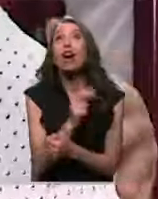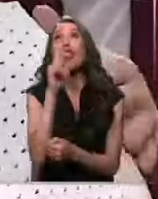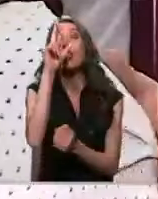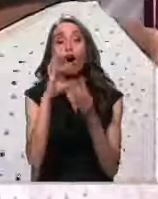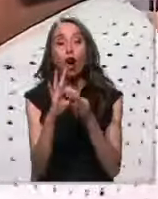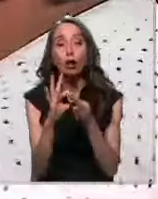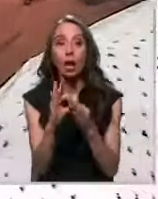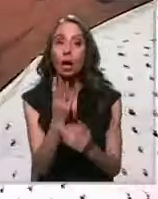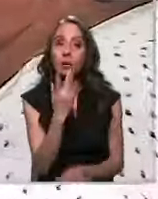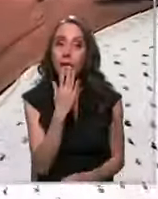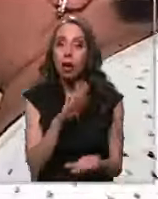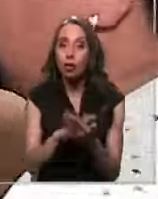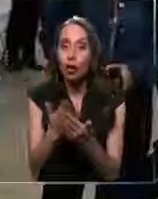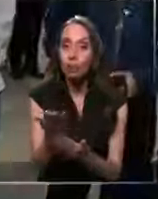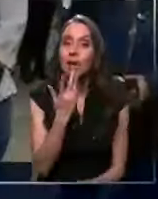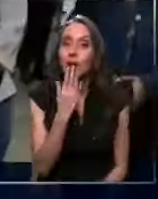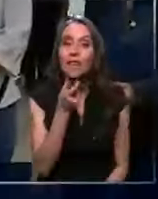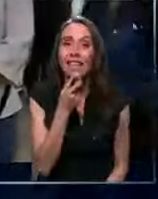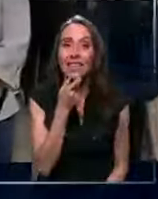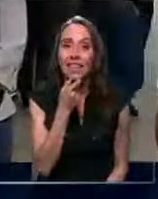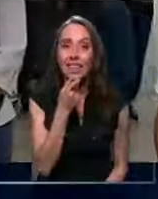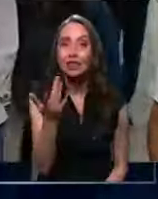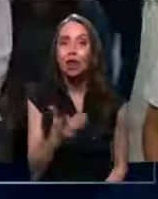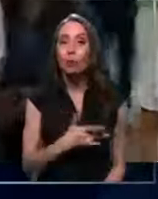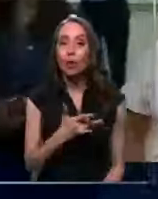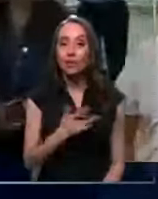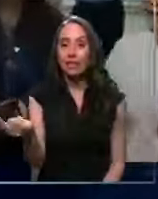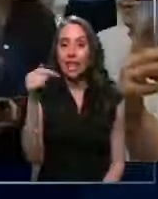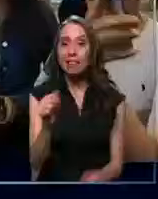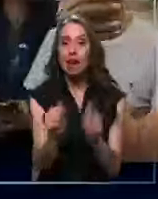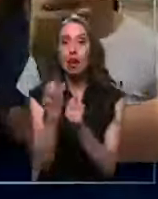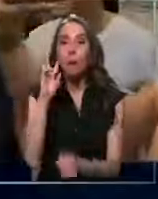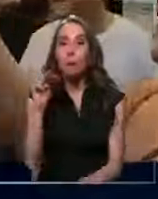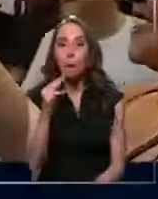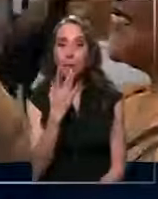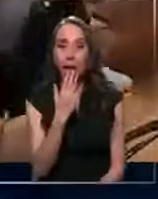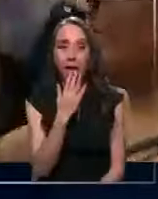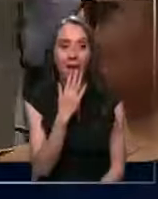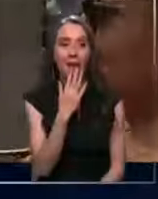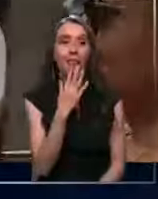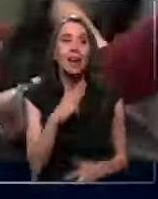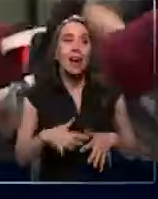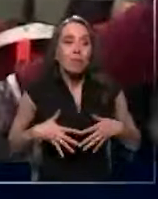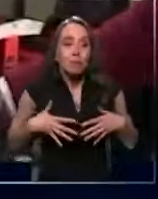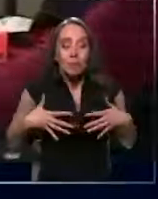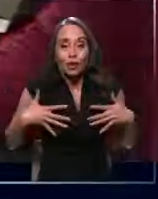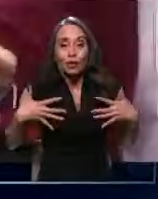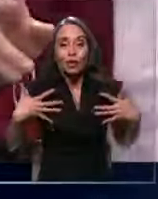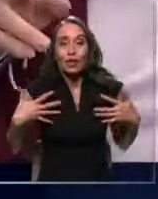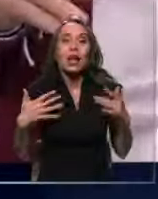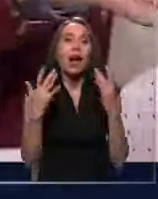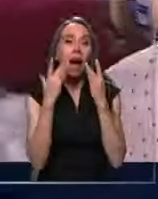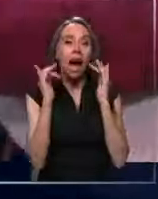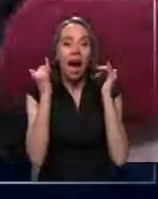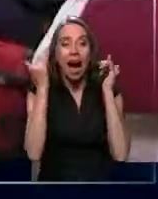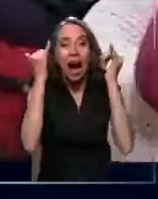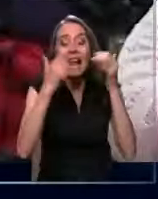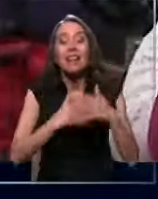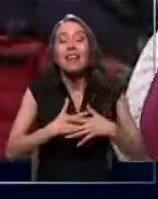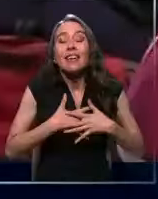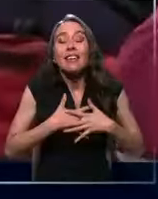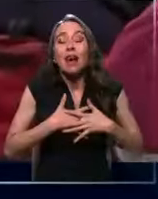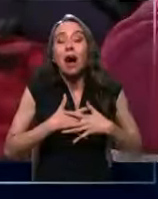Hi, David, how are you? Good, and you? How does it feel being here with your mom? Exciting, full of joy,